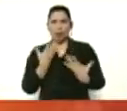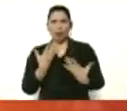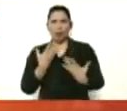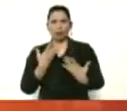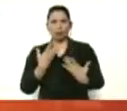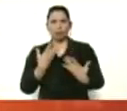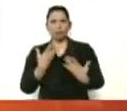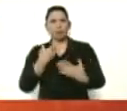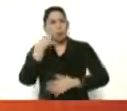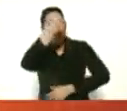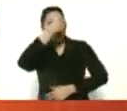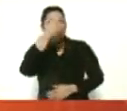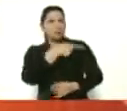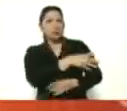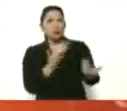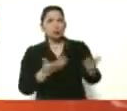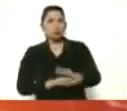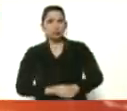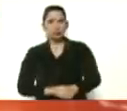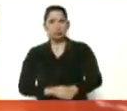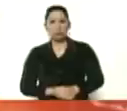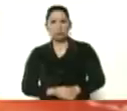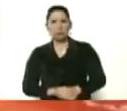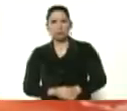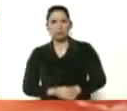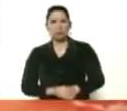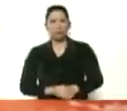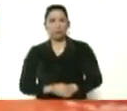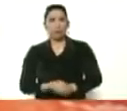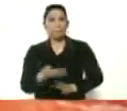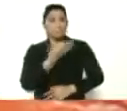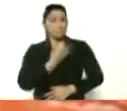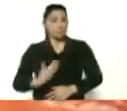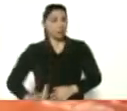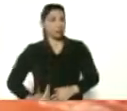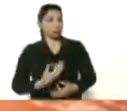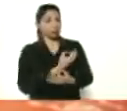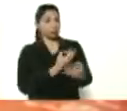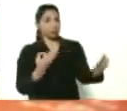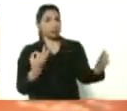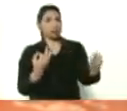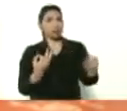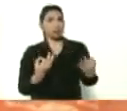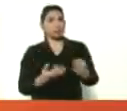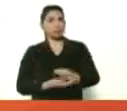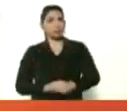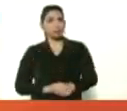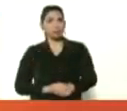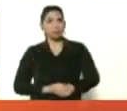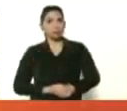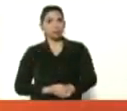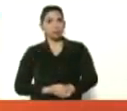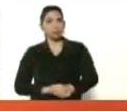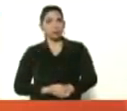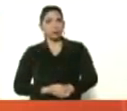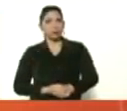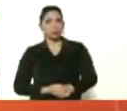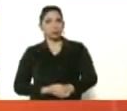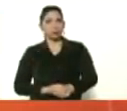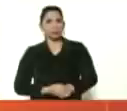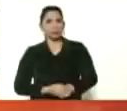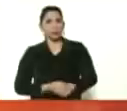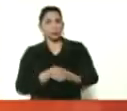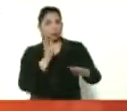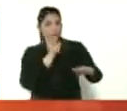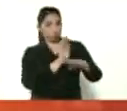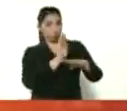Jorge, esta decisión? Presidente, me parece excelente, con, por supuesto, con las